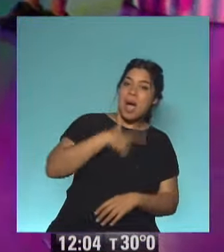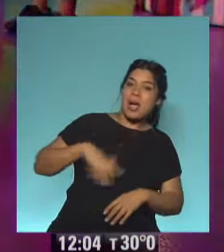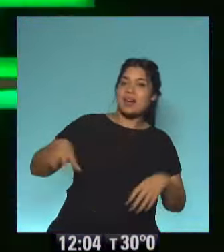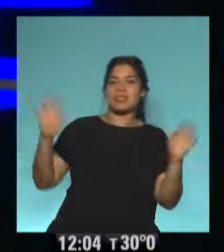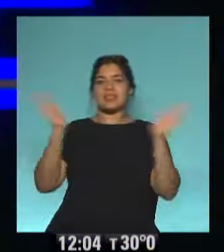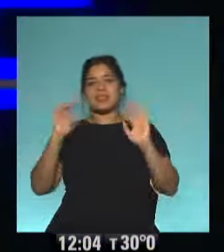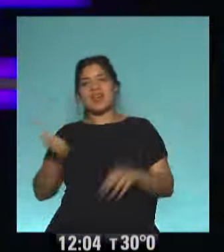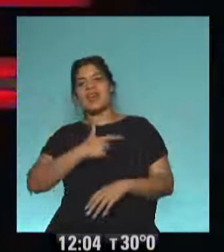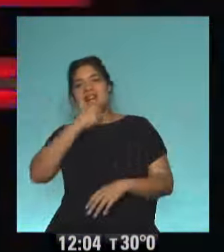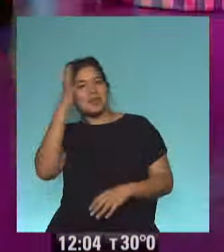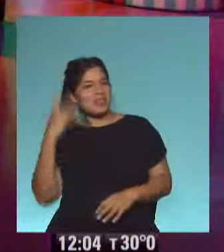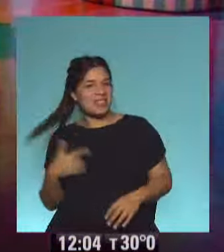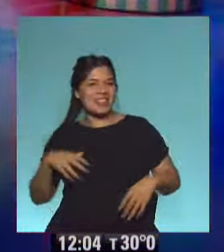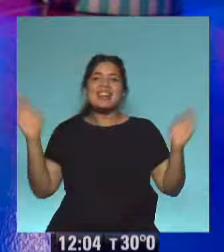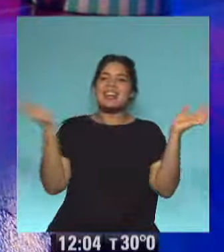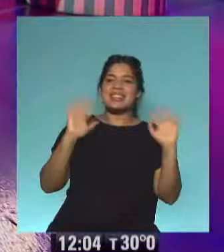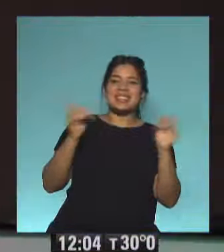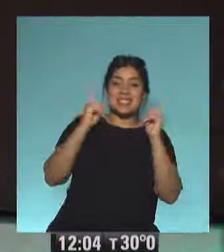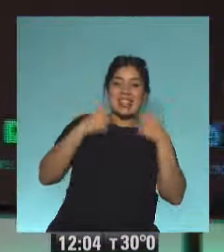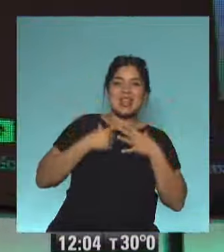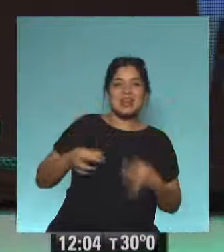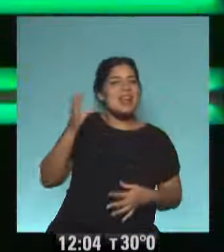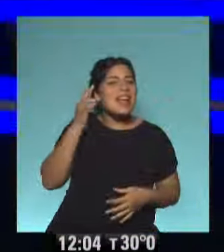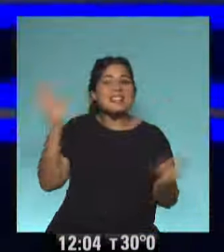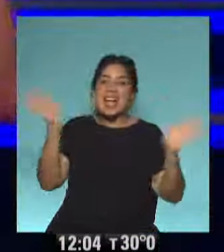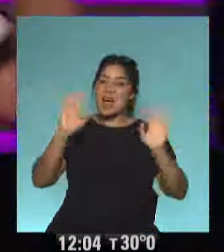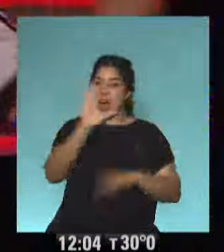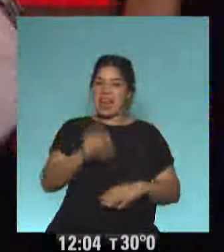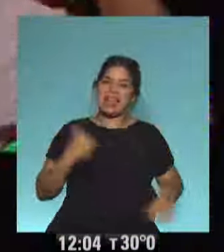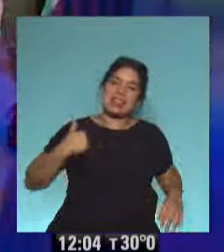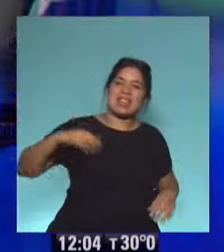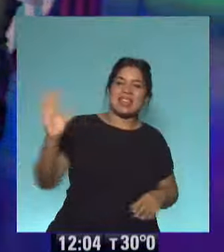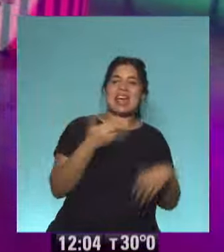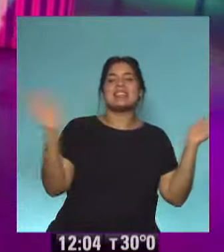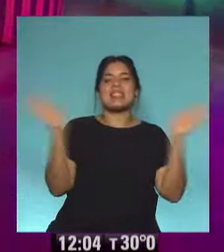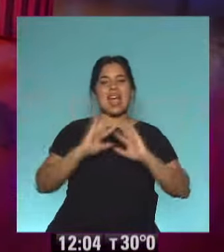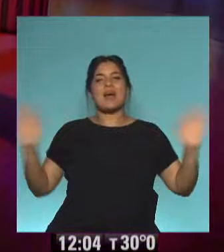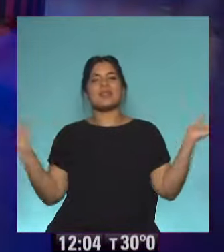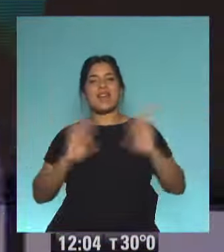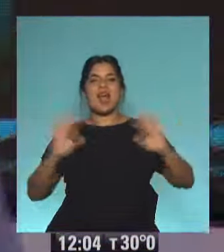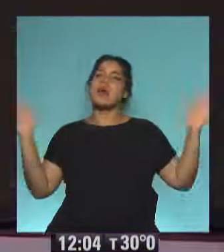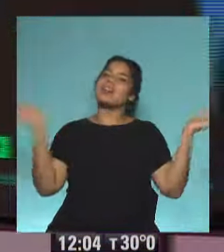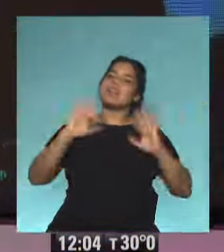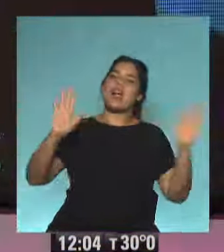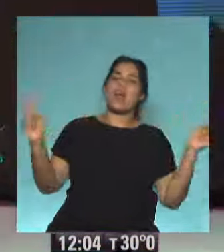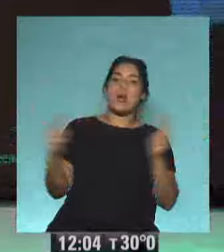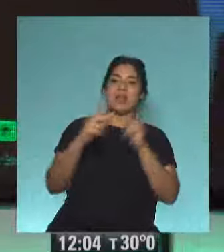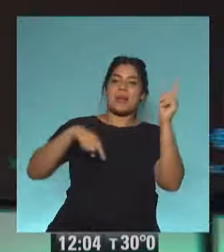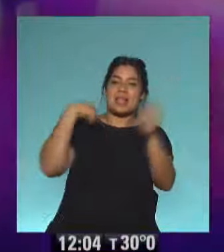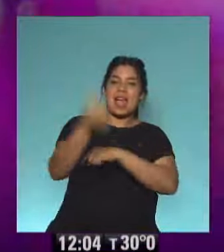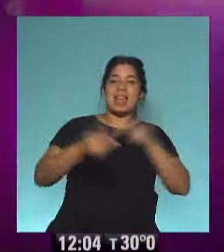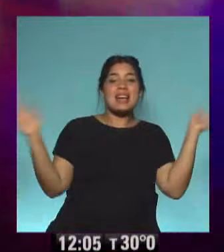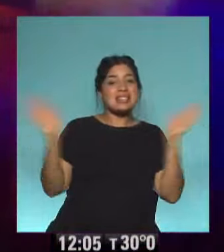Chao, ma. Chao, Agustina. Chao, señor Julia. Chao, a la Argentina. Chao, chao. Chao,